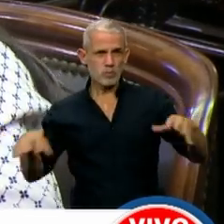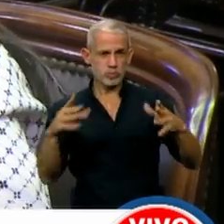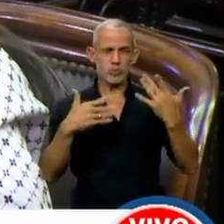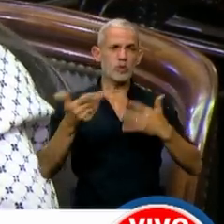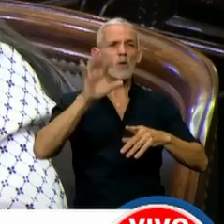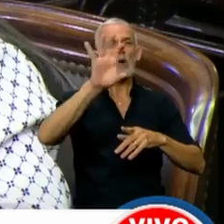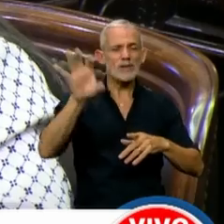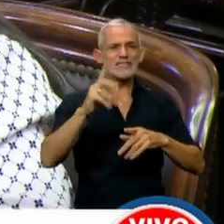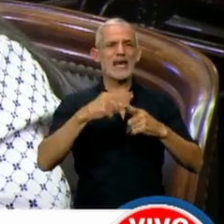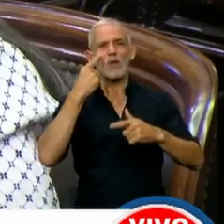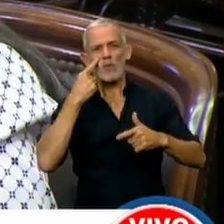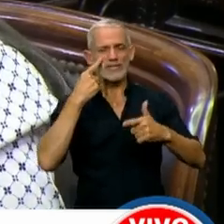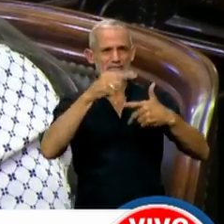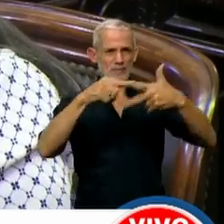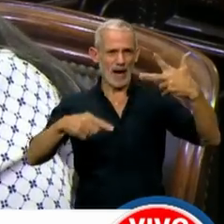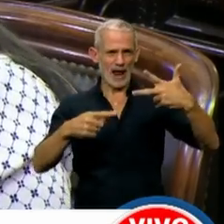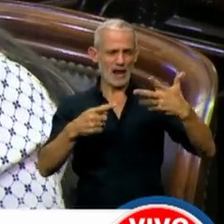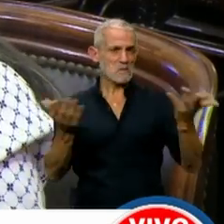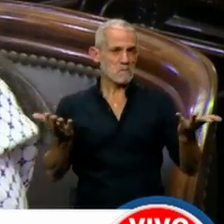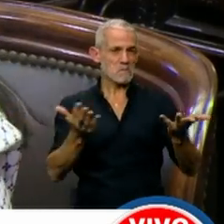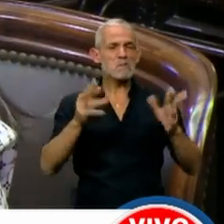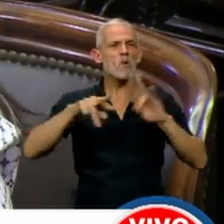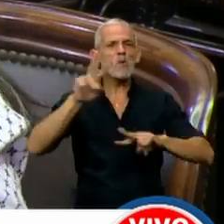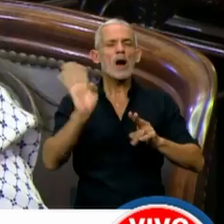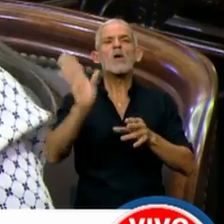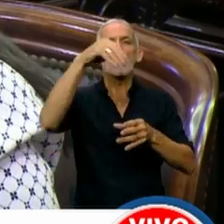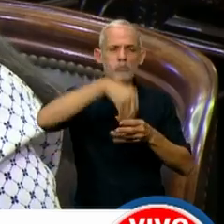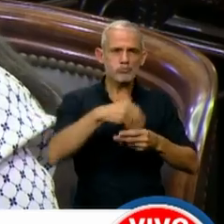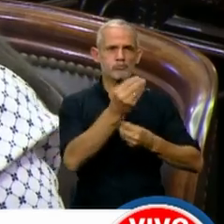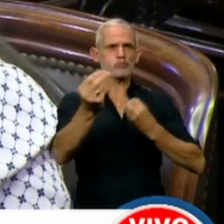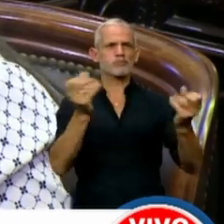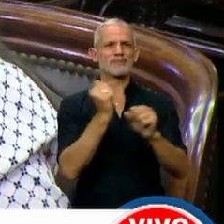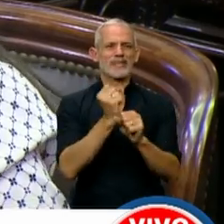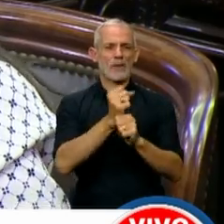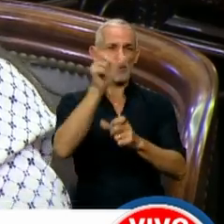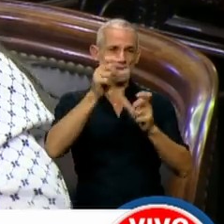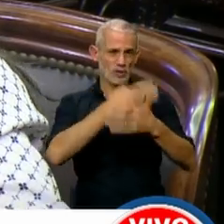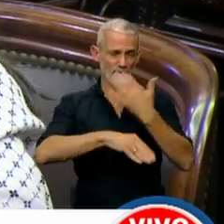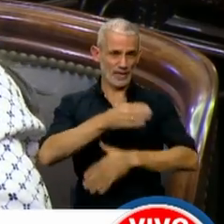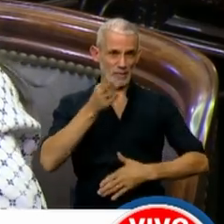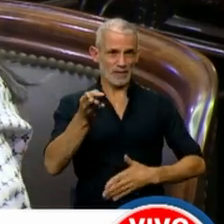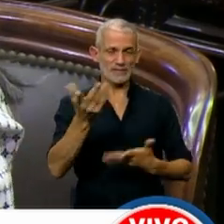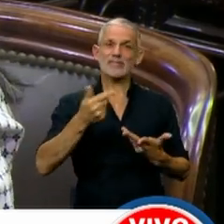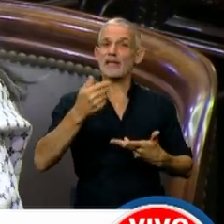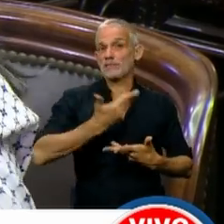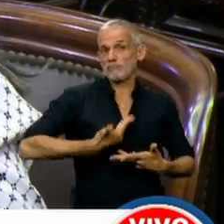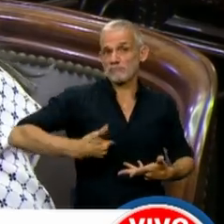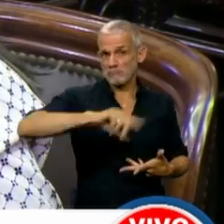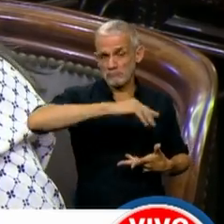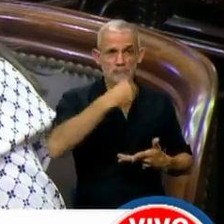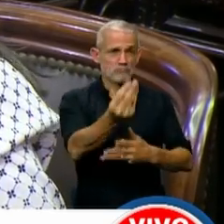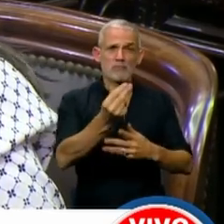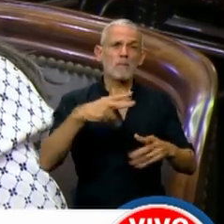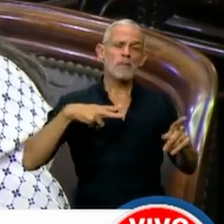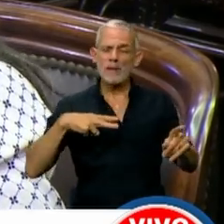provincial y municipal que busca la verdad la inserción laboral de las personas con discapacidad en el orden público como